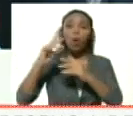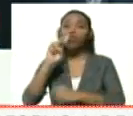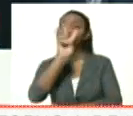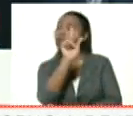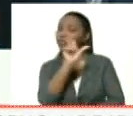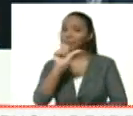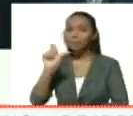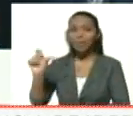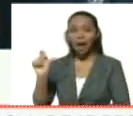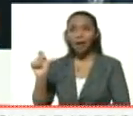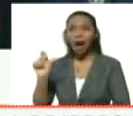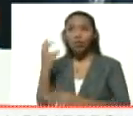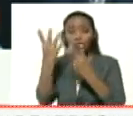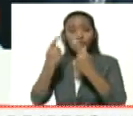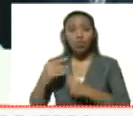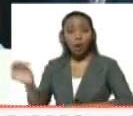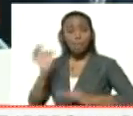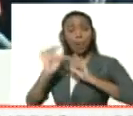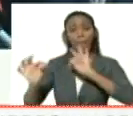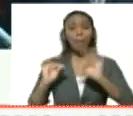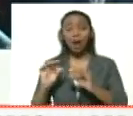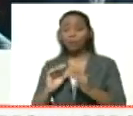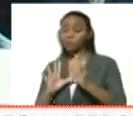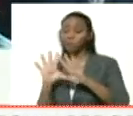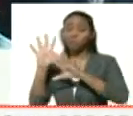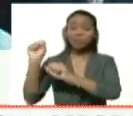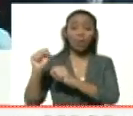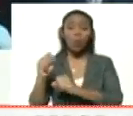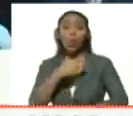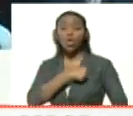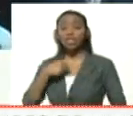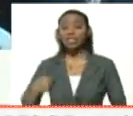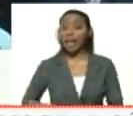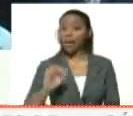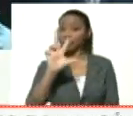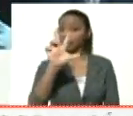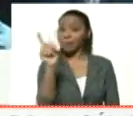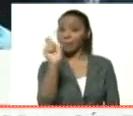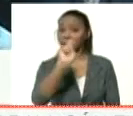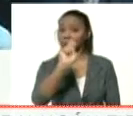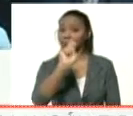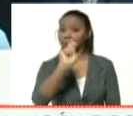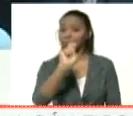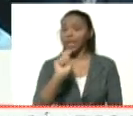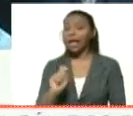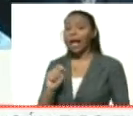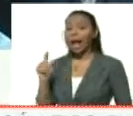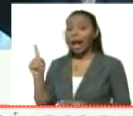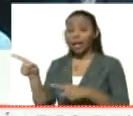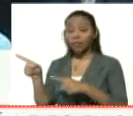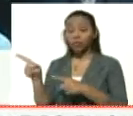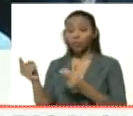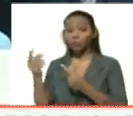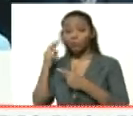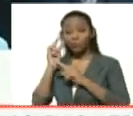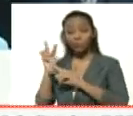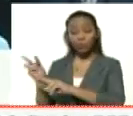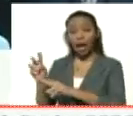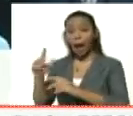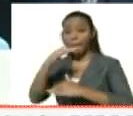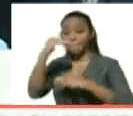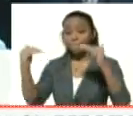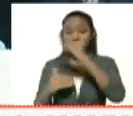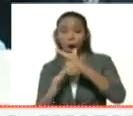semanas el número de contagios alcanzado por China en tres meses. En contraste, bajo el liderazgo del